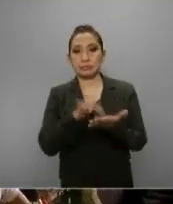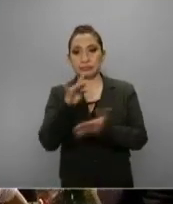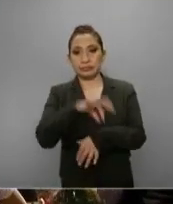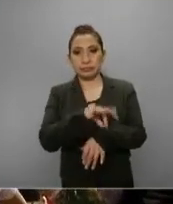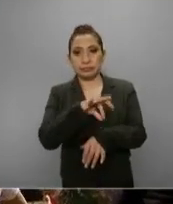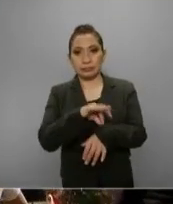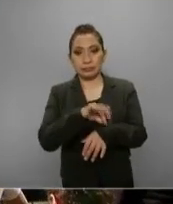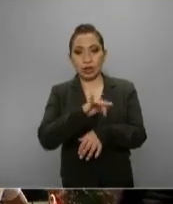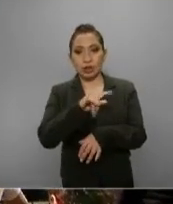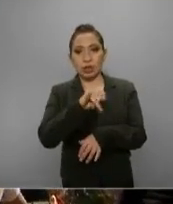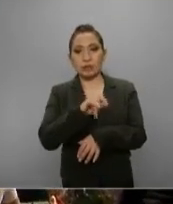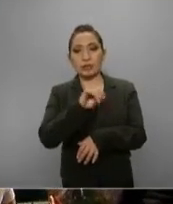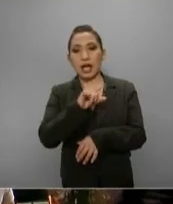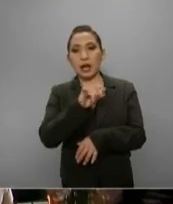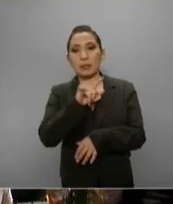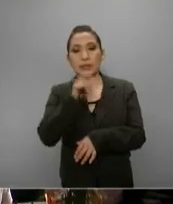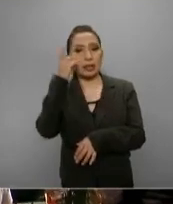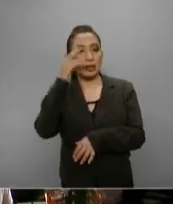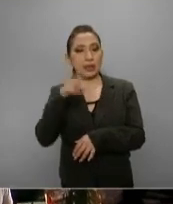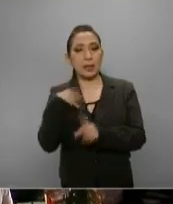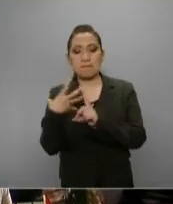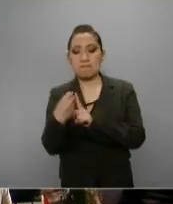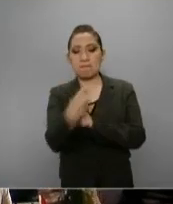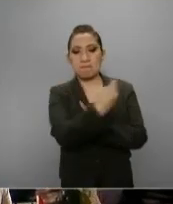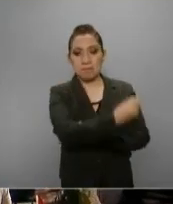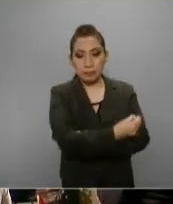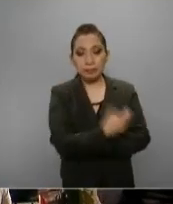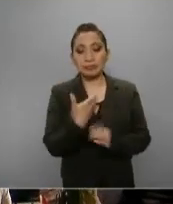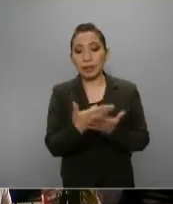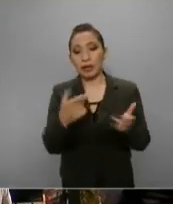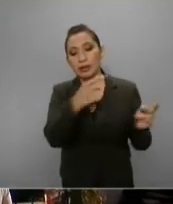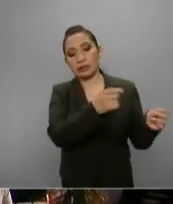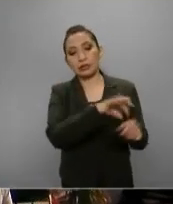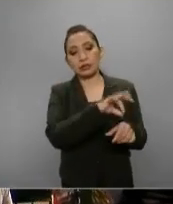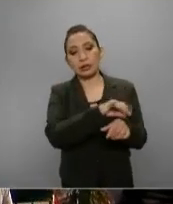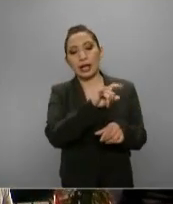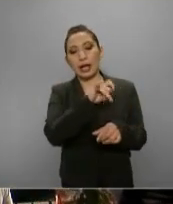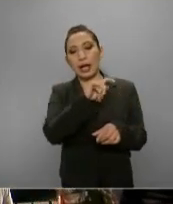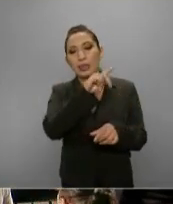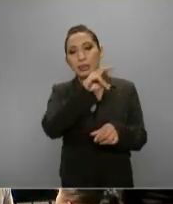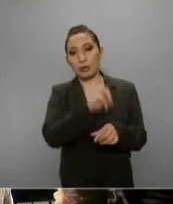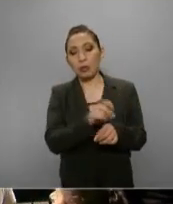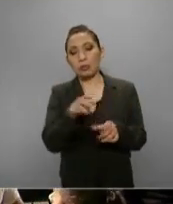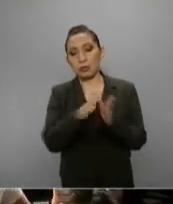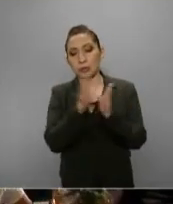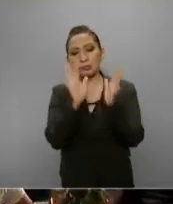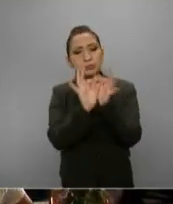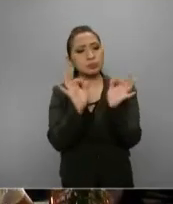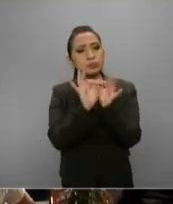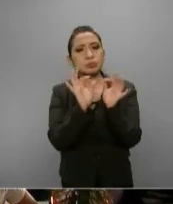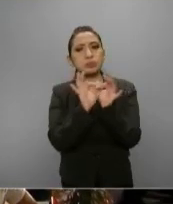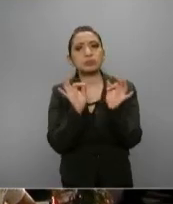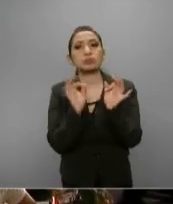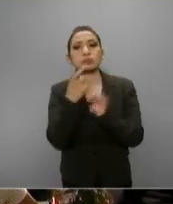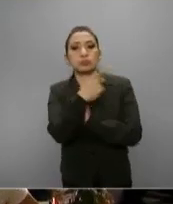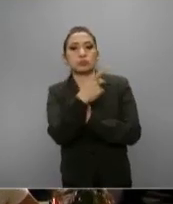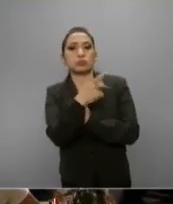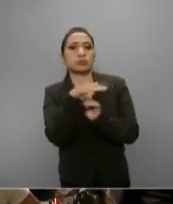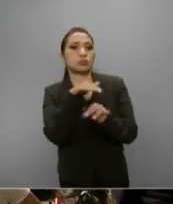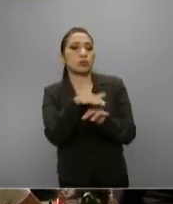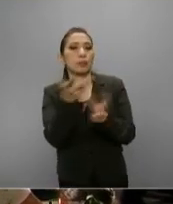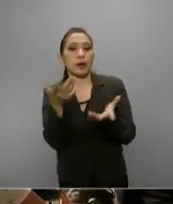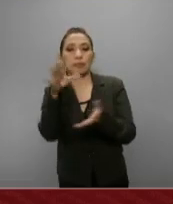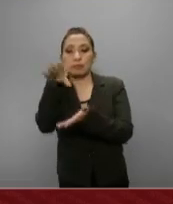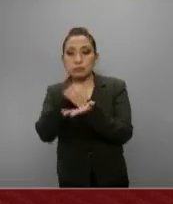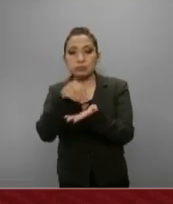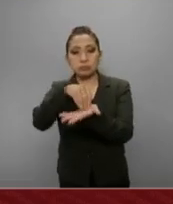Muchas gracias, doctor José Luis Salomía, director general de epidemiología. Le pedimos ahora al doctor Alejandro Sbarch si nos comenta sobre